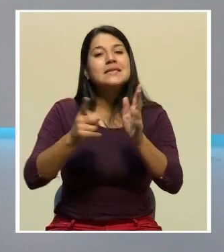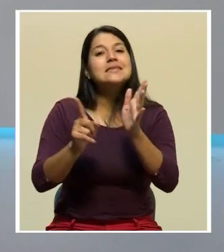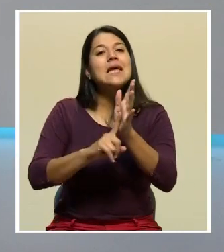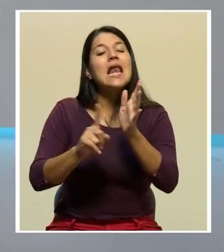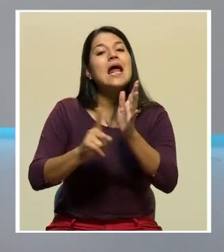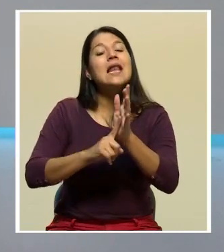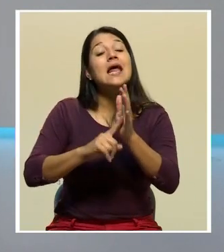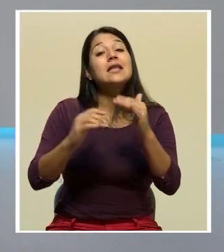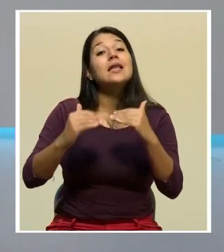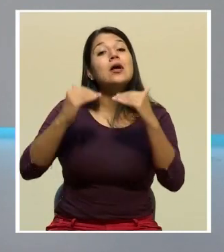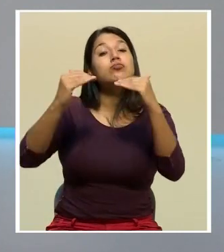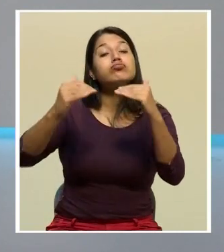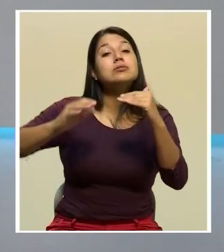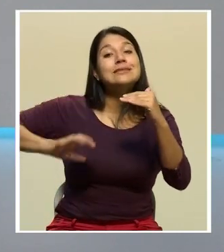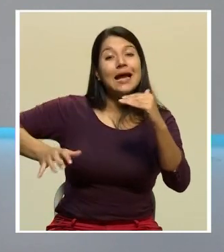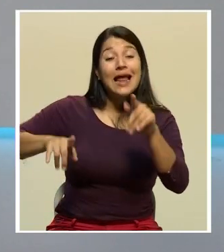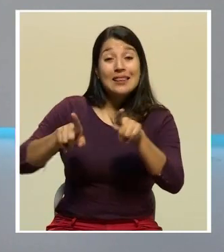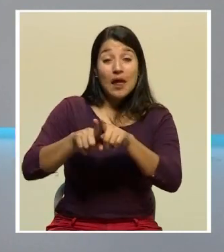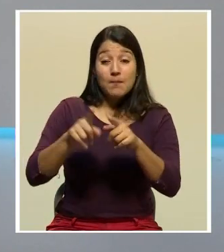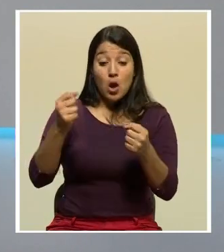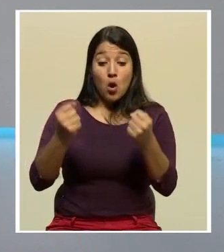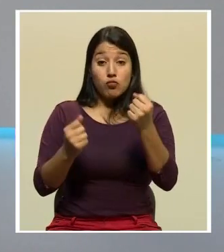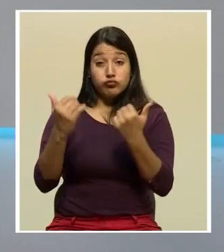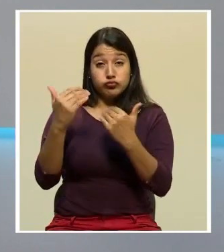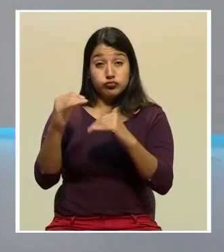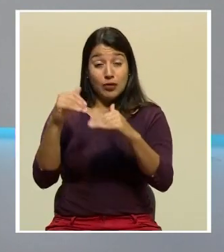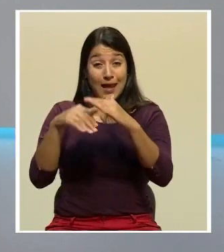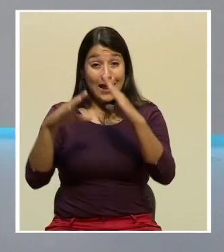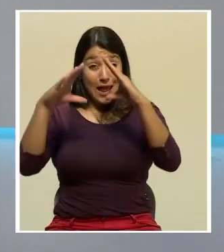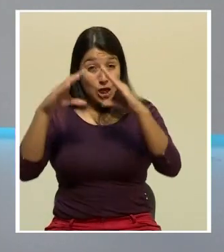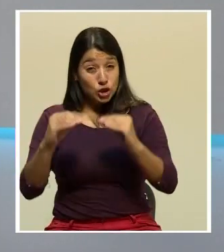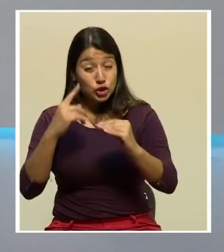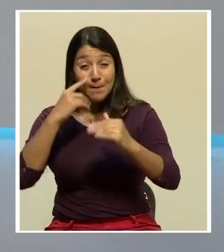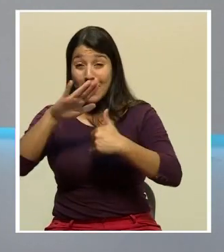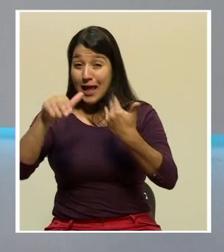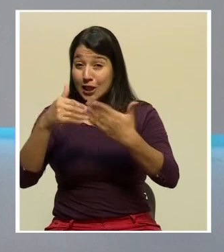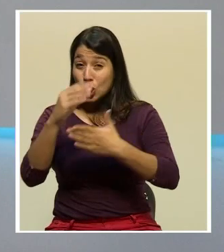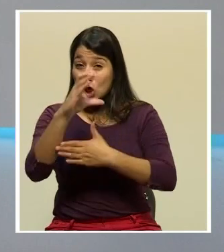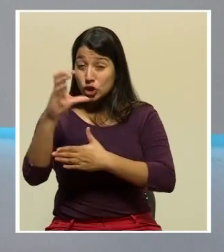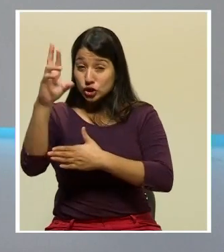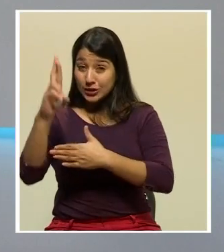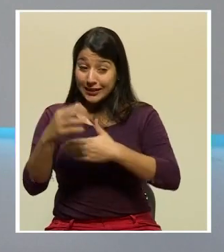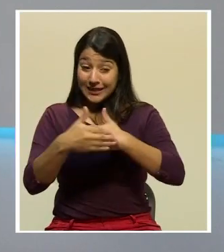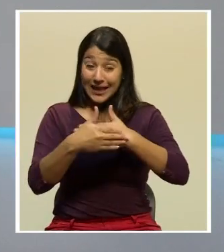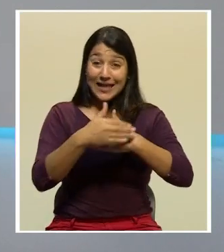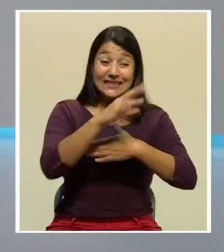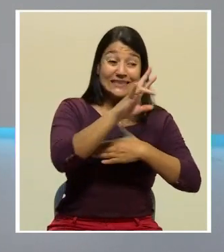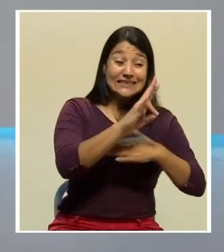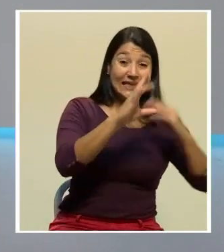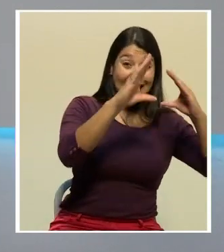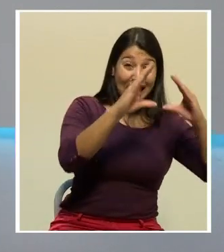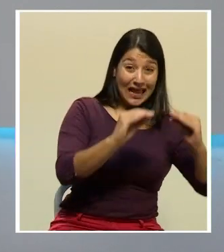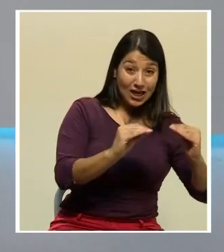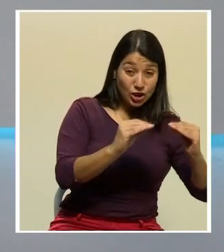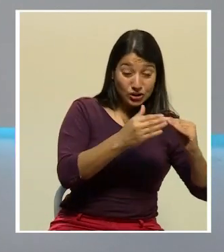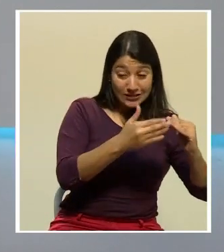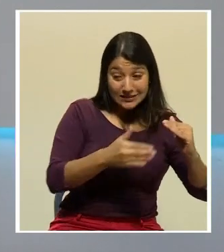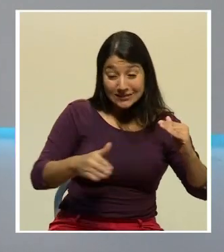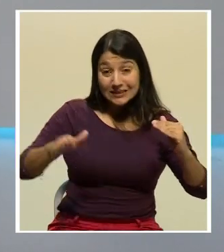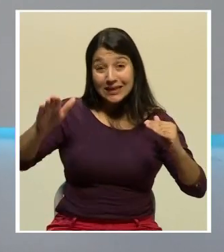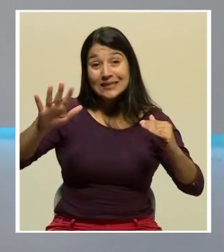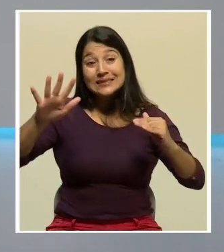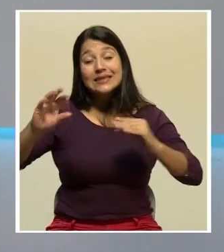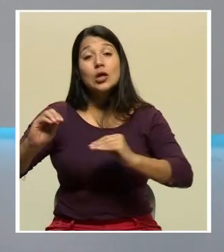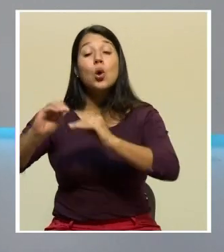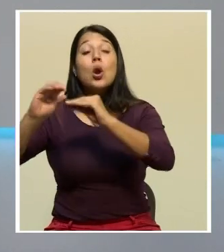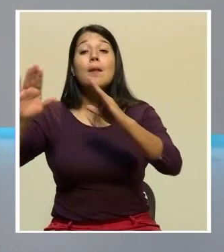la restricción vehicular de las noches será para todo el país de 7 de la noche a 5 de la mañana, exceptuando las zonas fronterizas